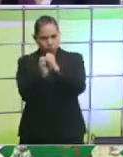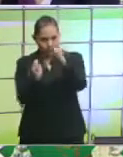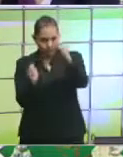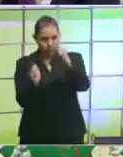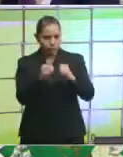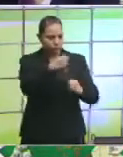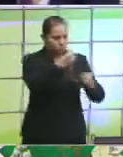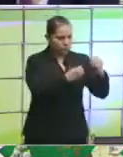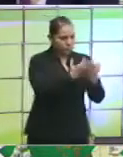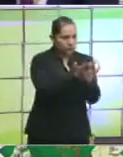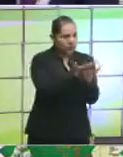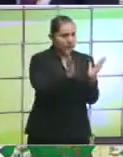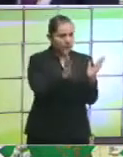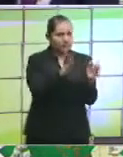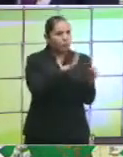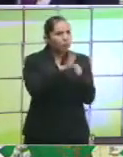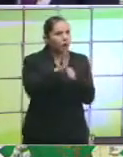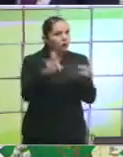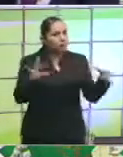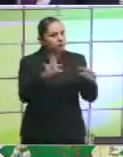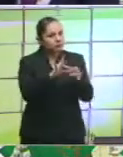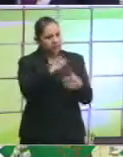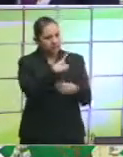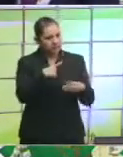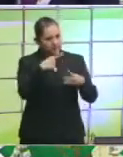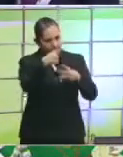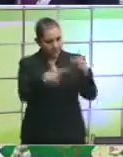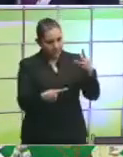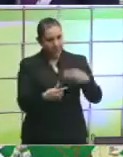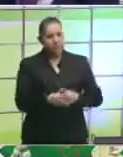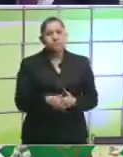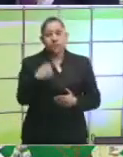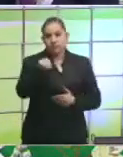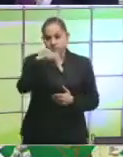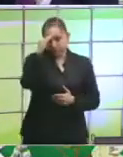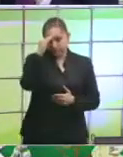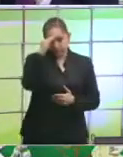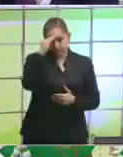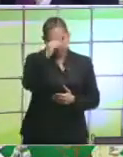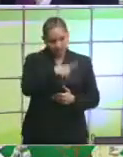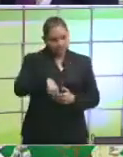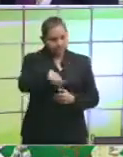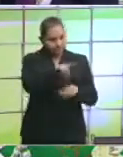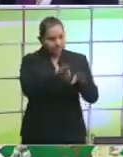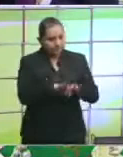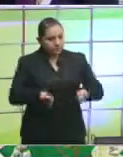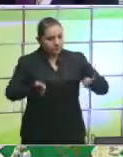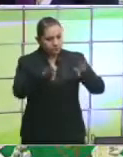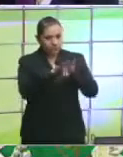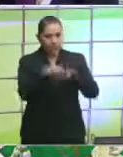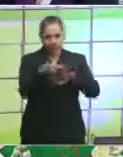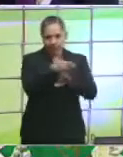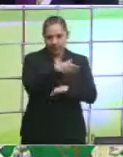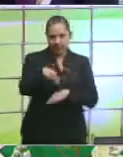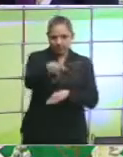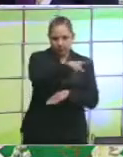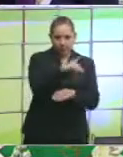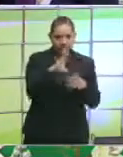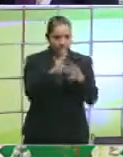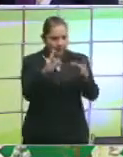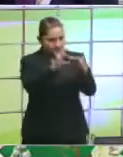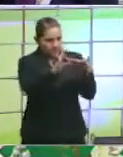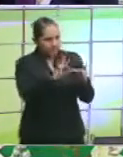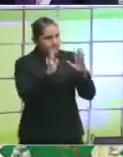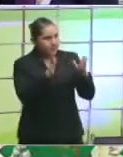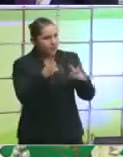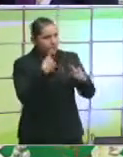creo que es importante en primer lugar reconocer y ustedes han estado trabajando sobre estos temas yo no he podido venir a las discusiones